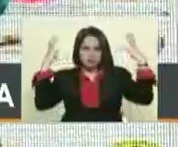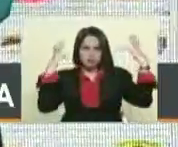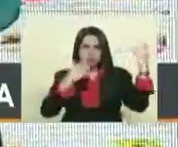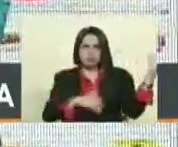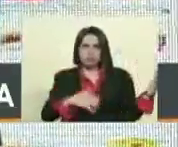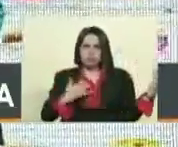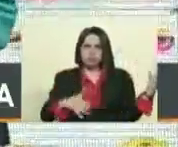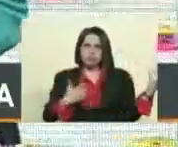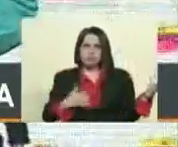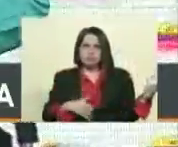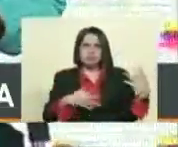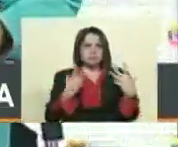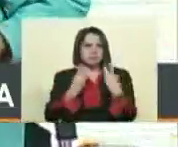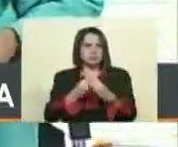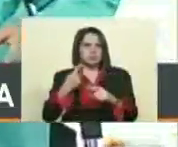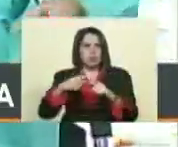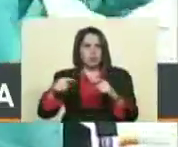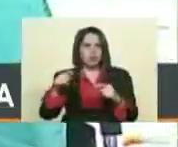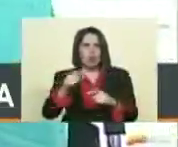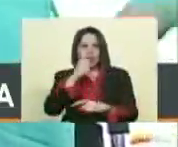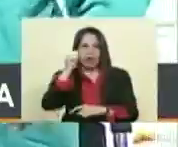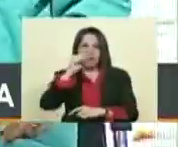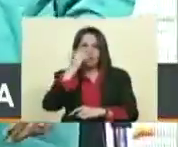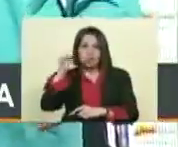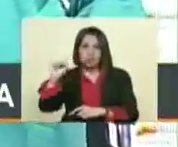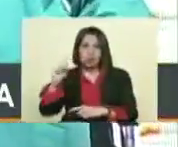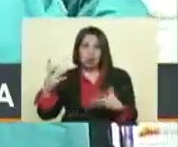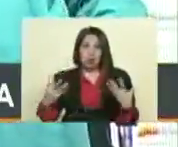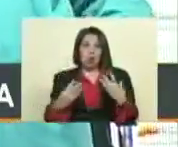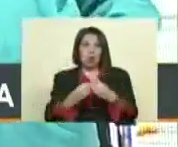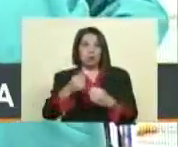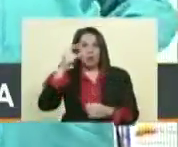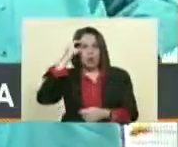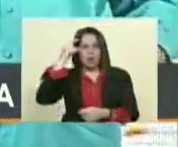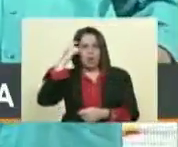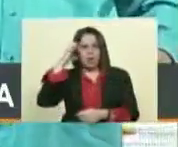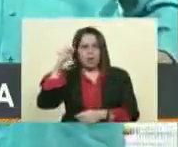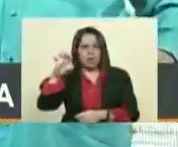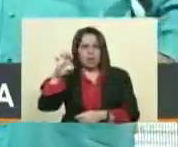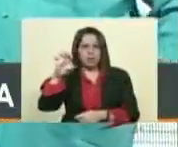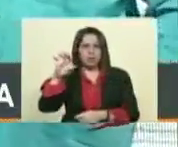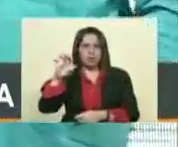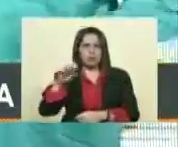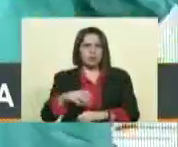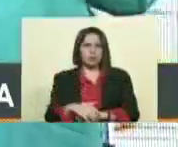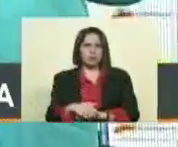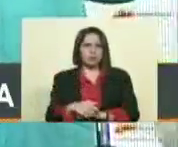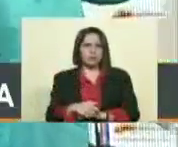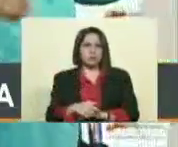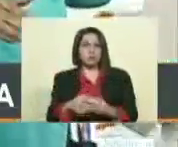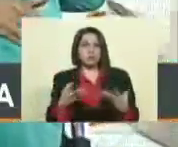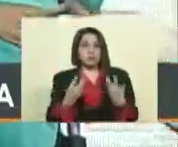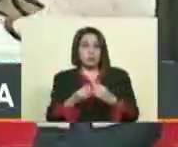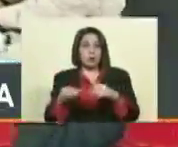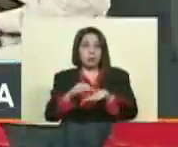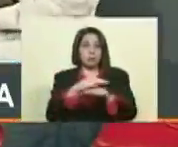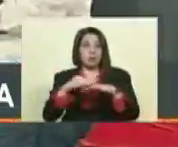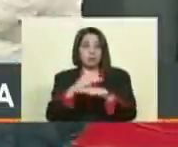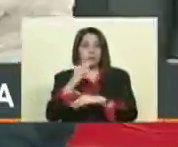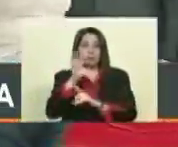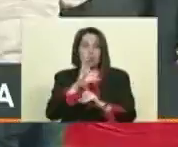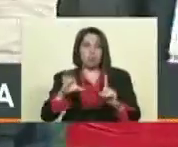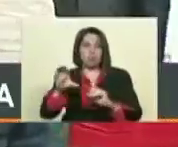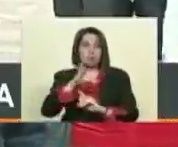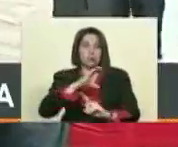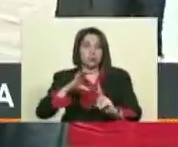tantos cantores, creadores. Por favor, Ernesto, sube para acá. Ernesto Villegas, ministro de Cultura, La